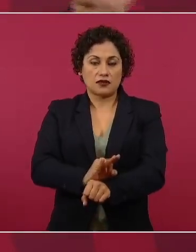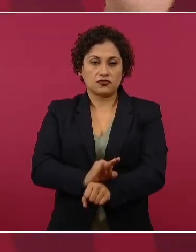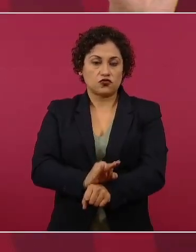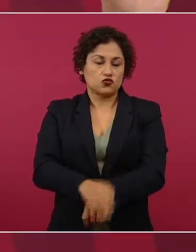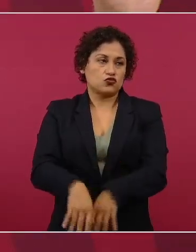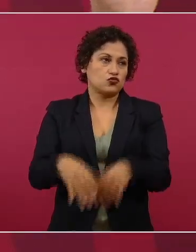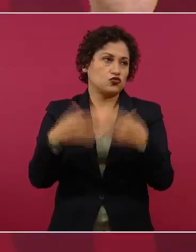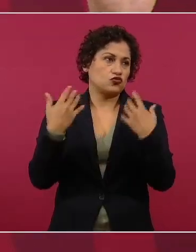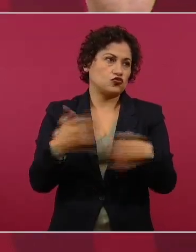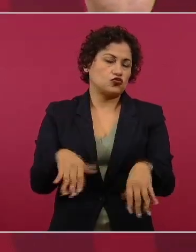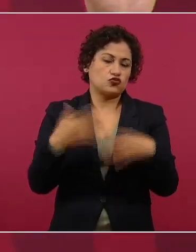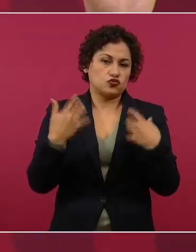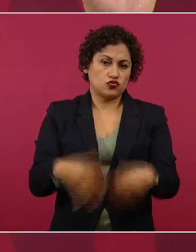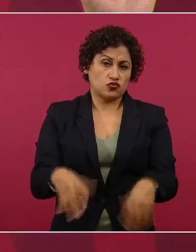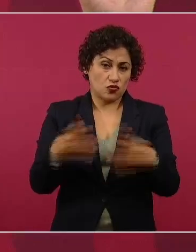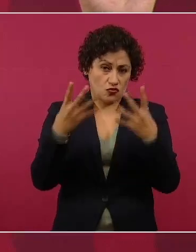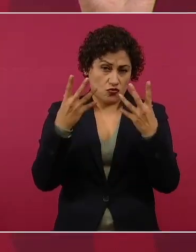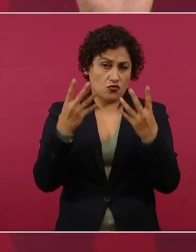muchísimo.